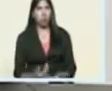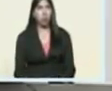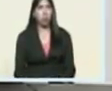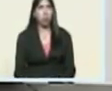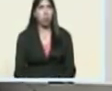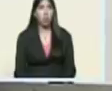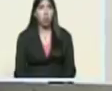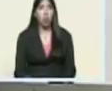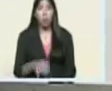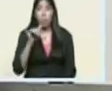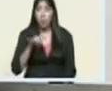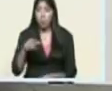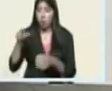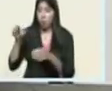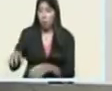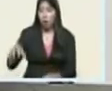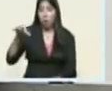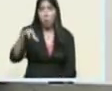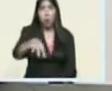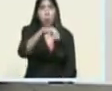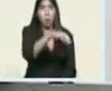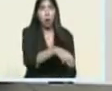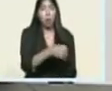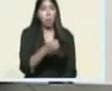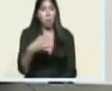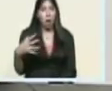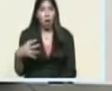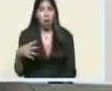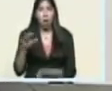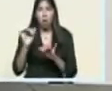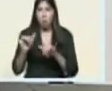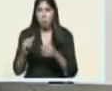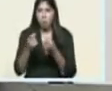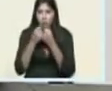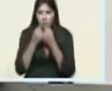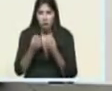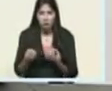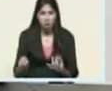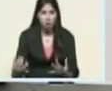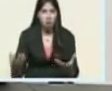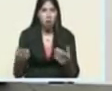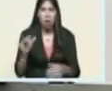con las mismas bases, con la misma grama, con los mismos